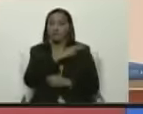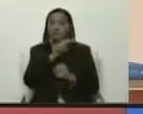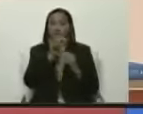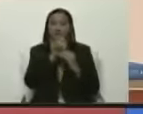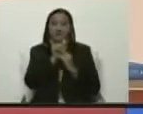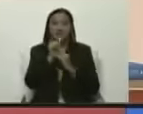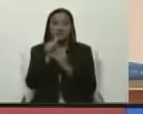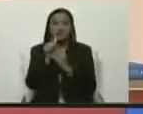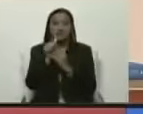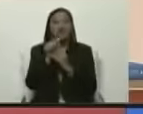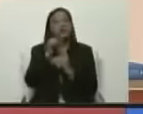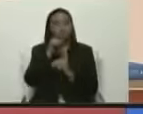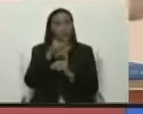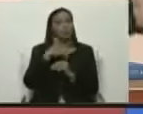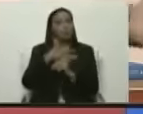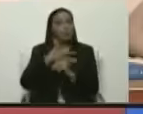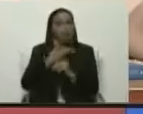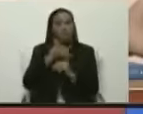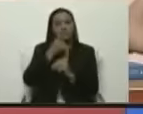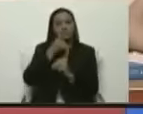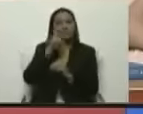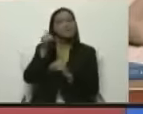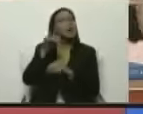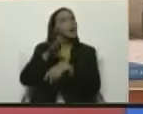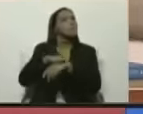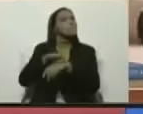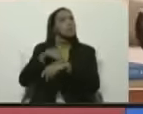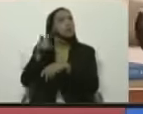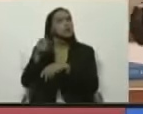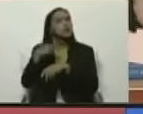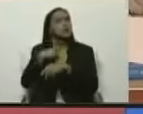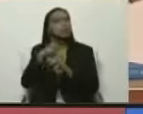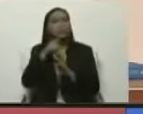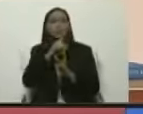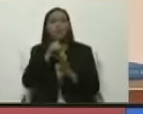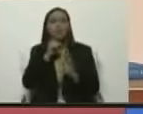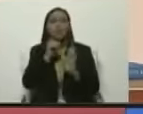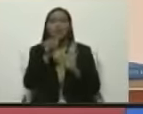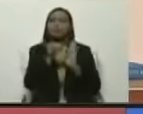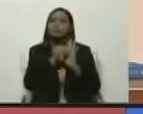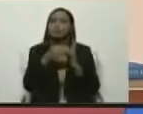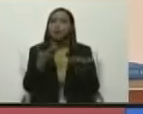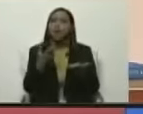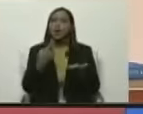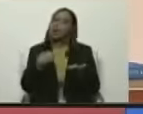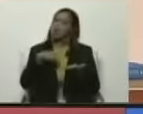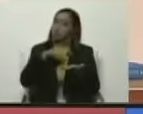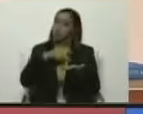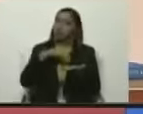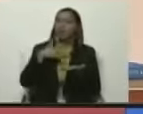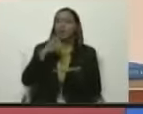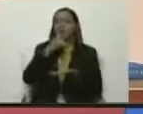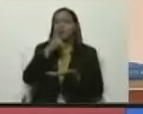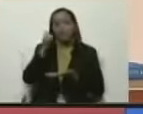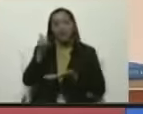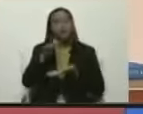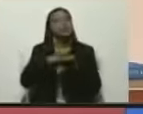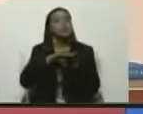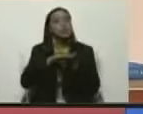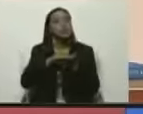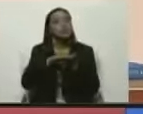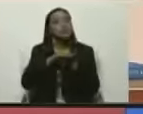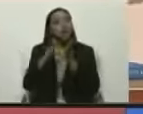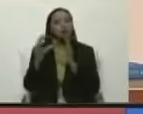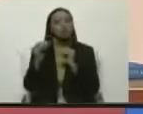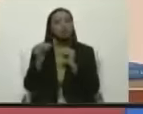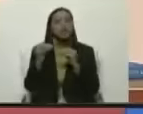qué tú me anotaste? Nosotros llamamos a la persona y resolvimos ese problema, y ese señor lo metieron en el 1x10 donde debía estar.